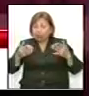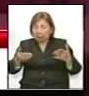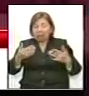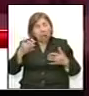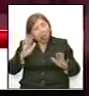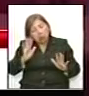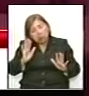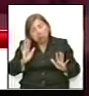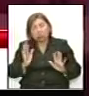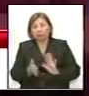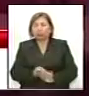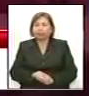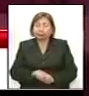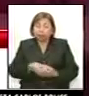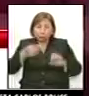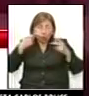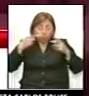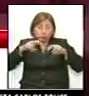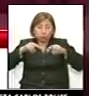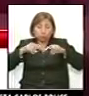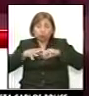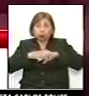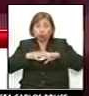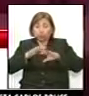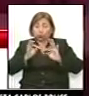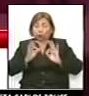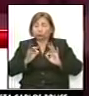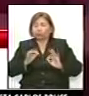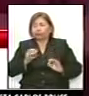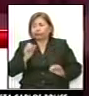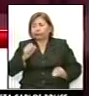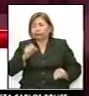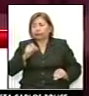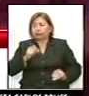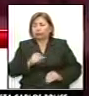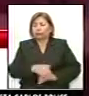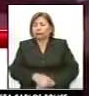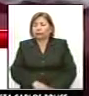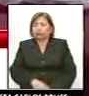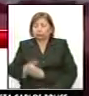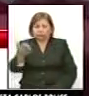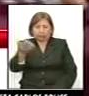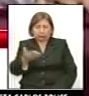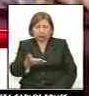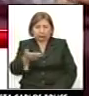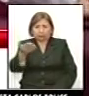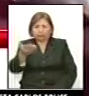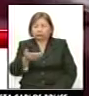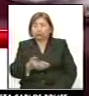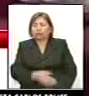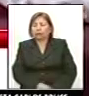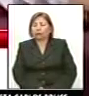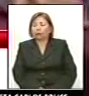caso, revisemos. Sí. Pase.